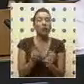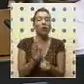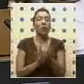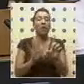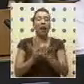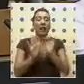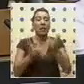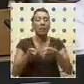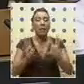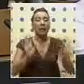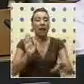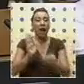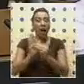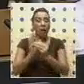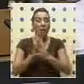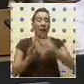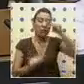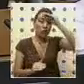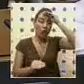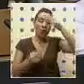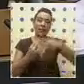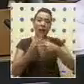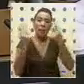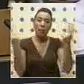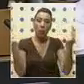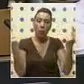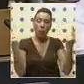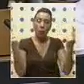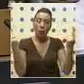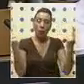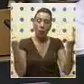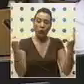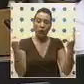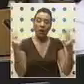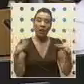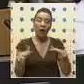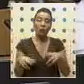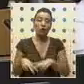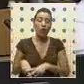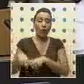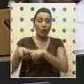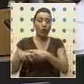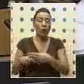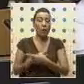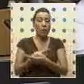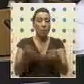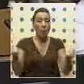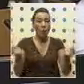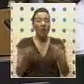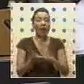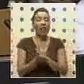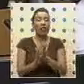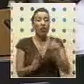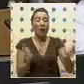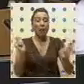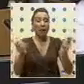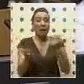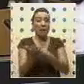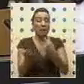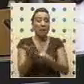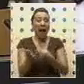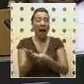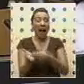que permita incorporar con mayores grados de confianza pública que el uso de los recursos públicos, recursos de todos los contribuyentes,